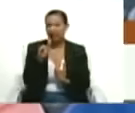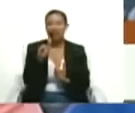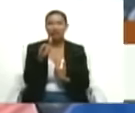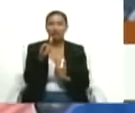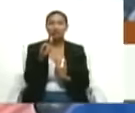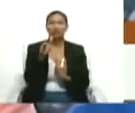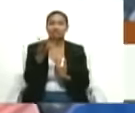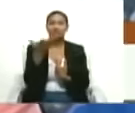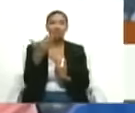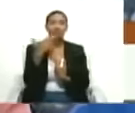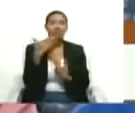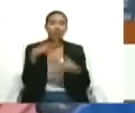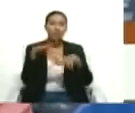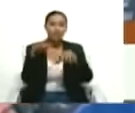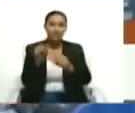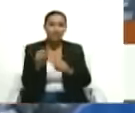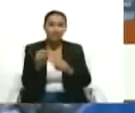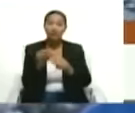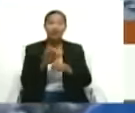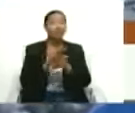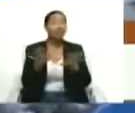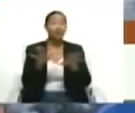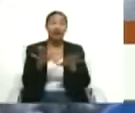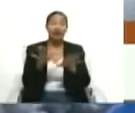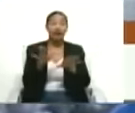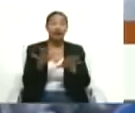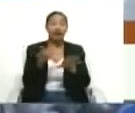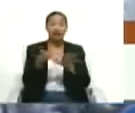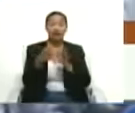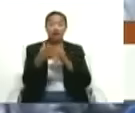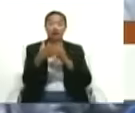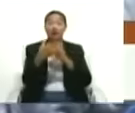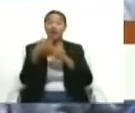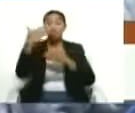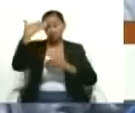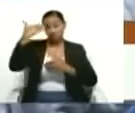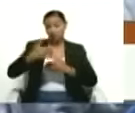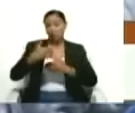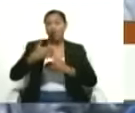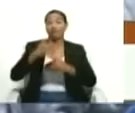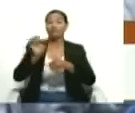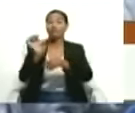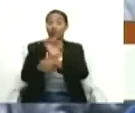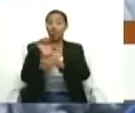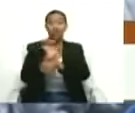la ocupación, porque ya el Comando Sur ocupó Ecuador.